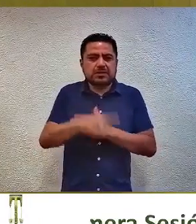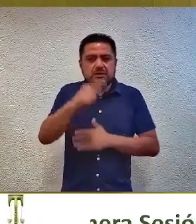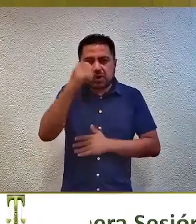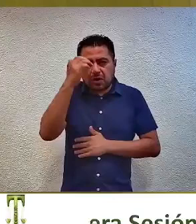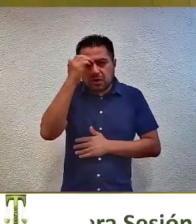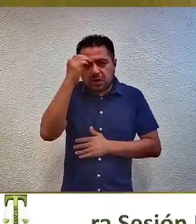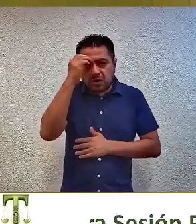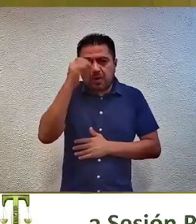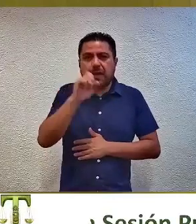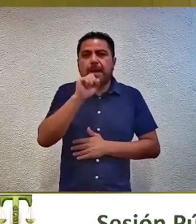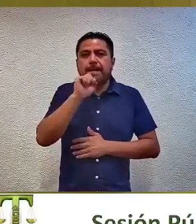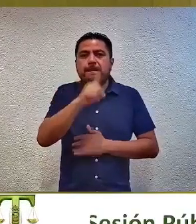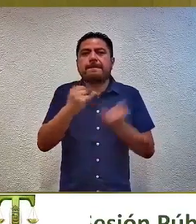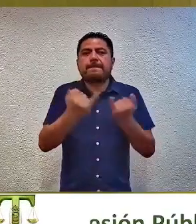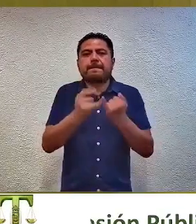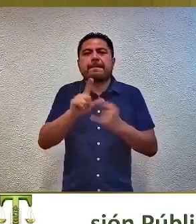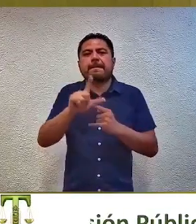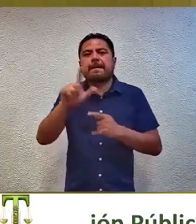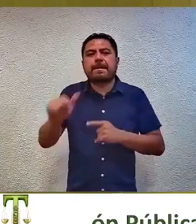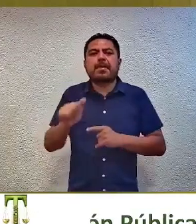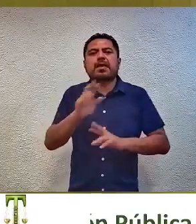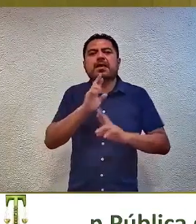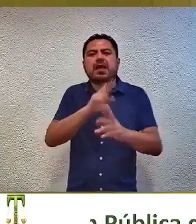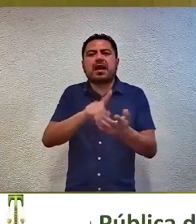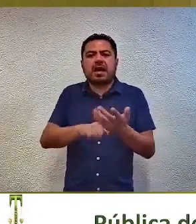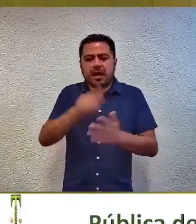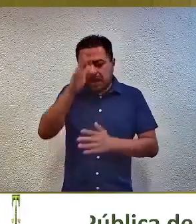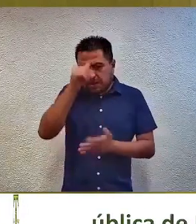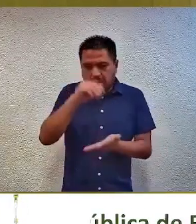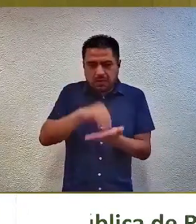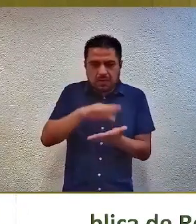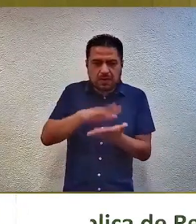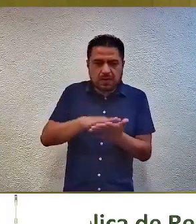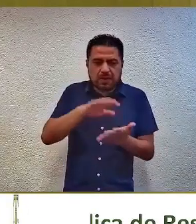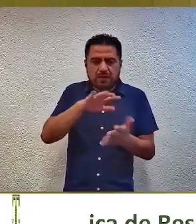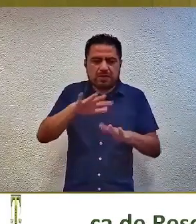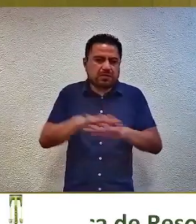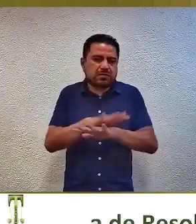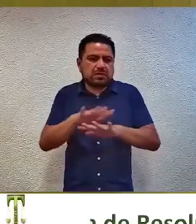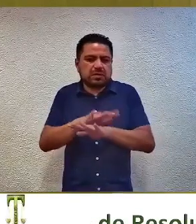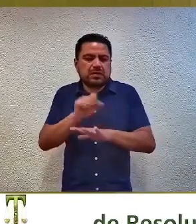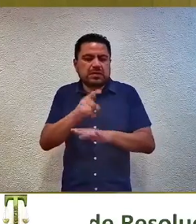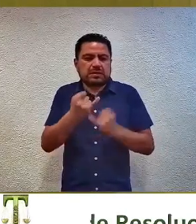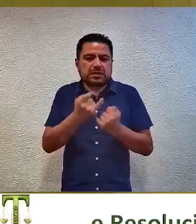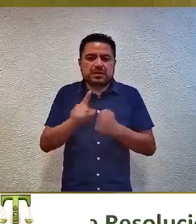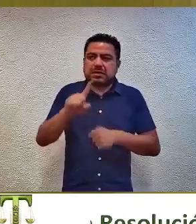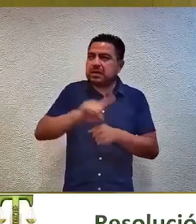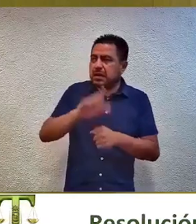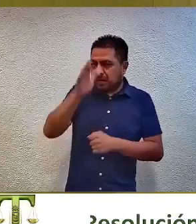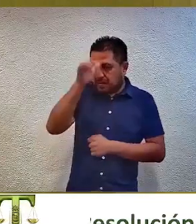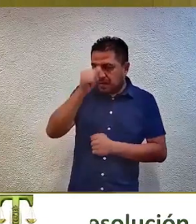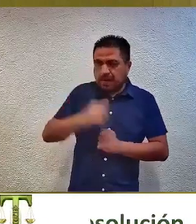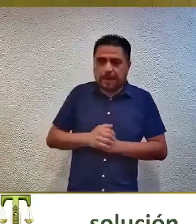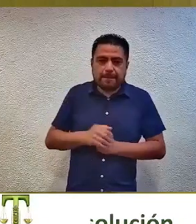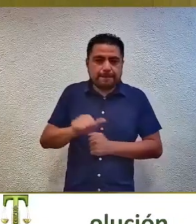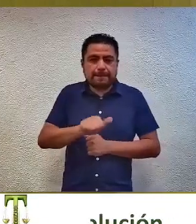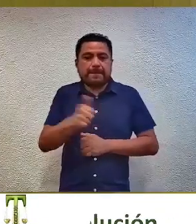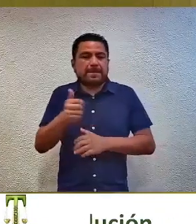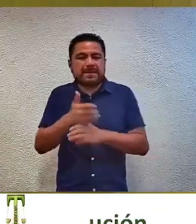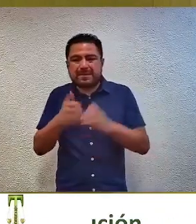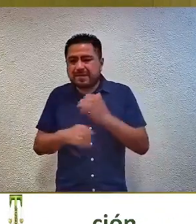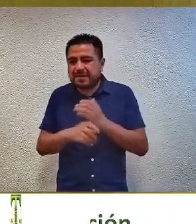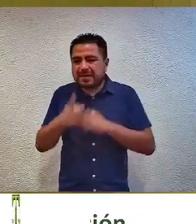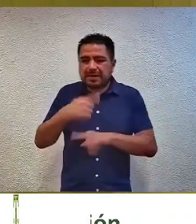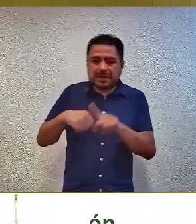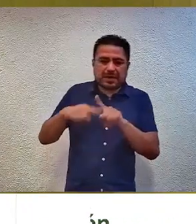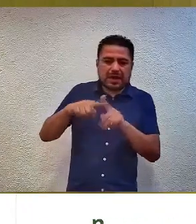interna y haber surtido sus efectos el acuerdo de modificación el mismo día de su aprobación. Por otro lado, consta en autos del sumario